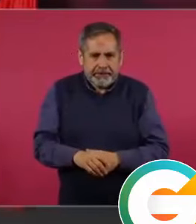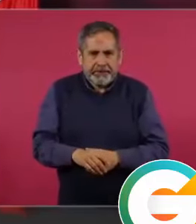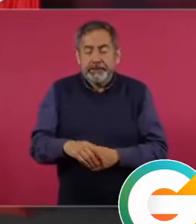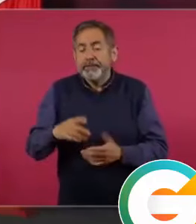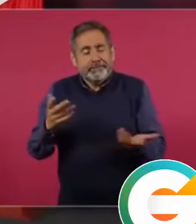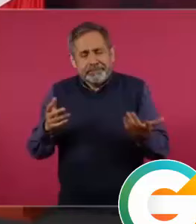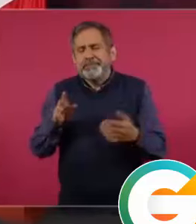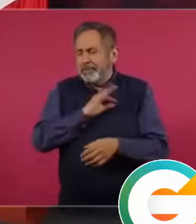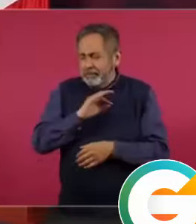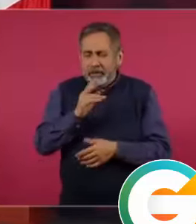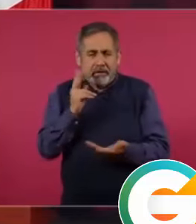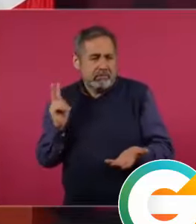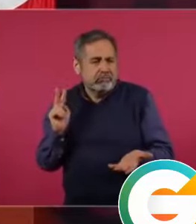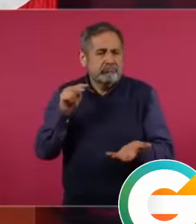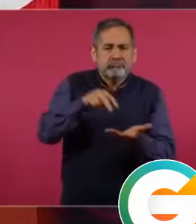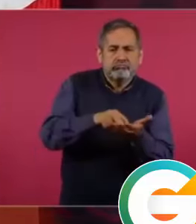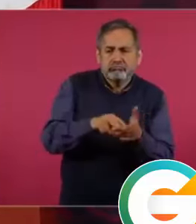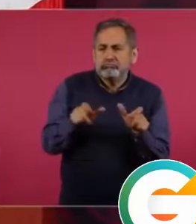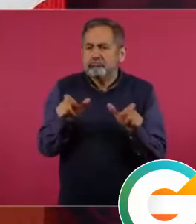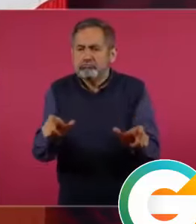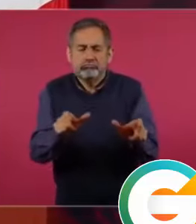presencia